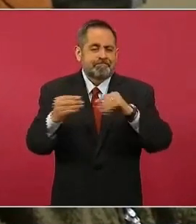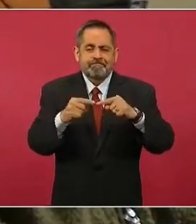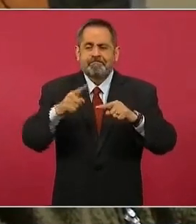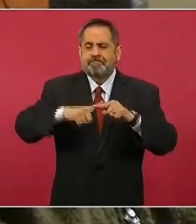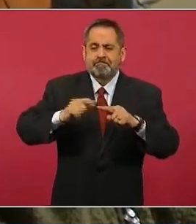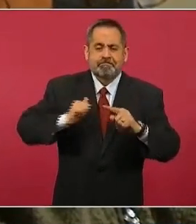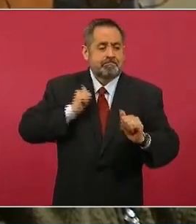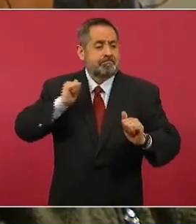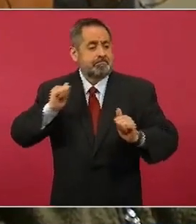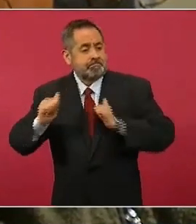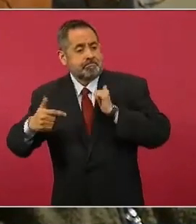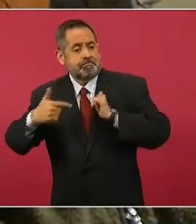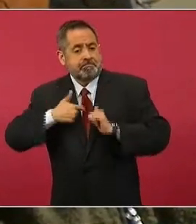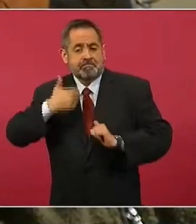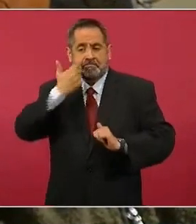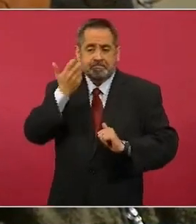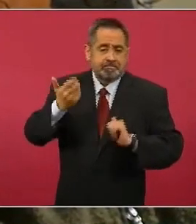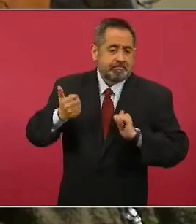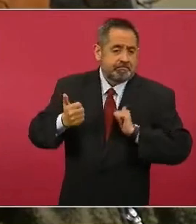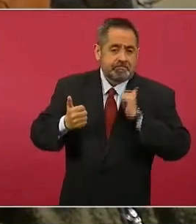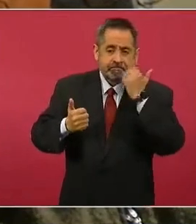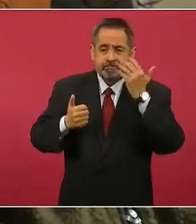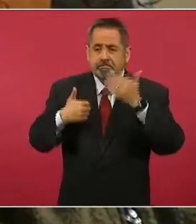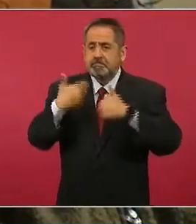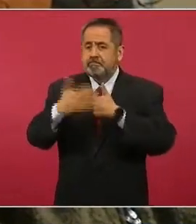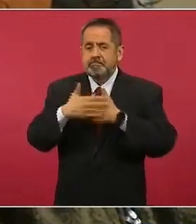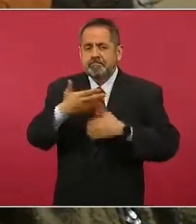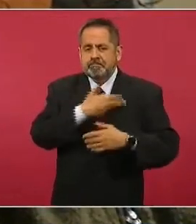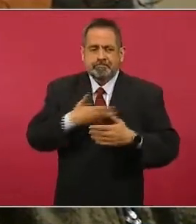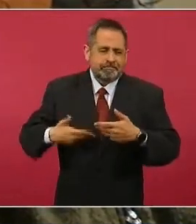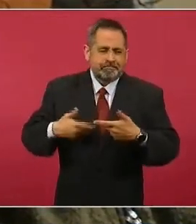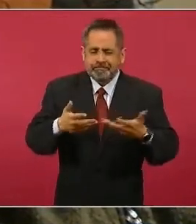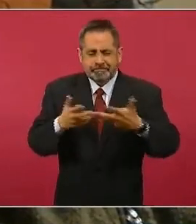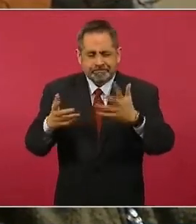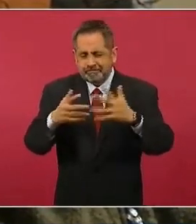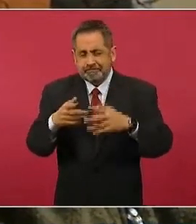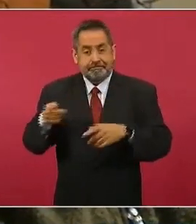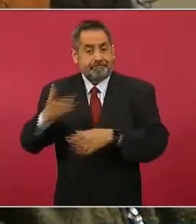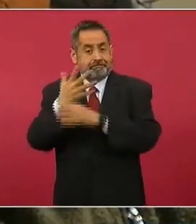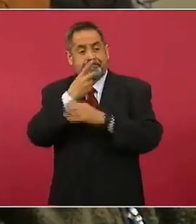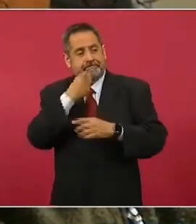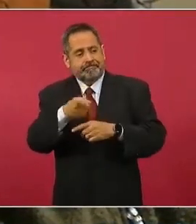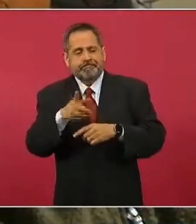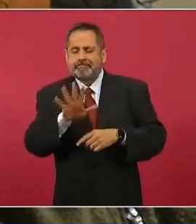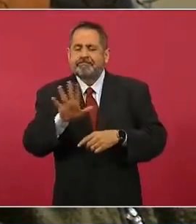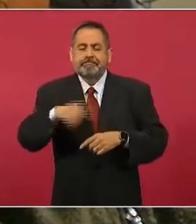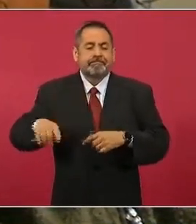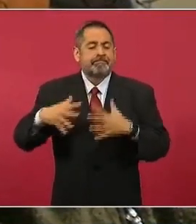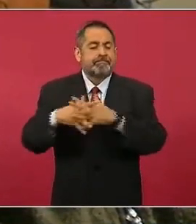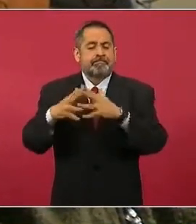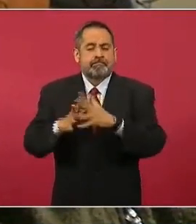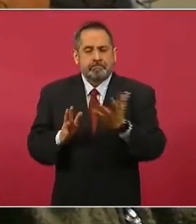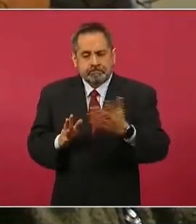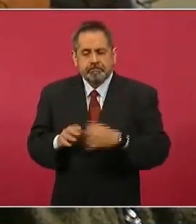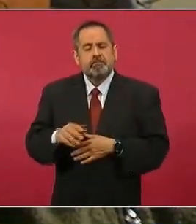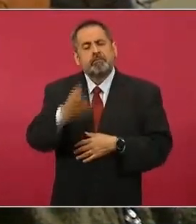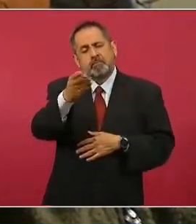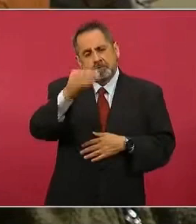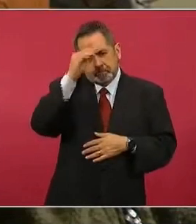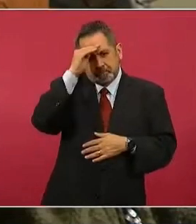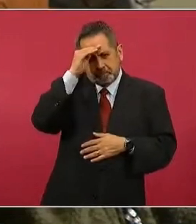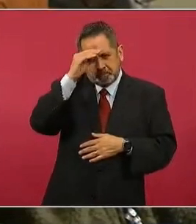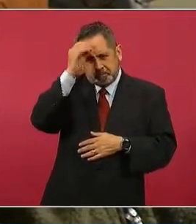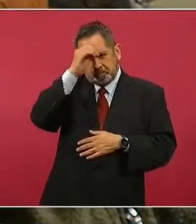a la asociación. Él lo llamaba o lo consideraba como una guerra. Yo le quiero preguntar primero su diagnóstico o su opinión respecto a